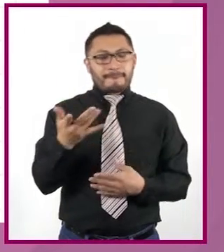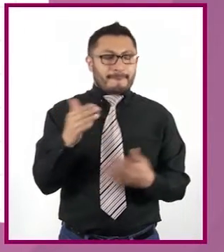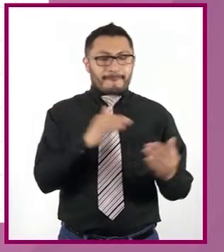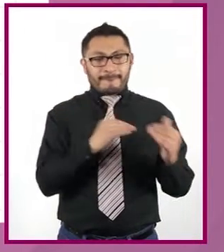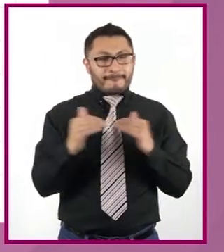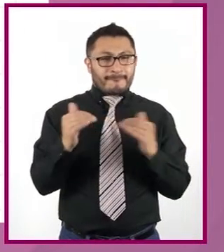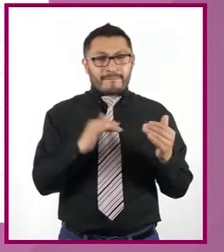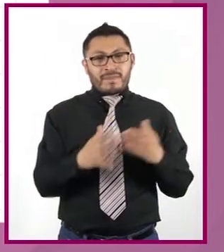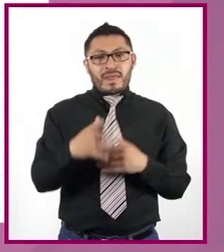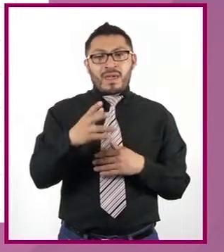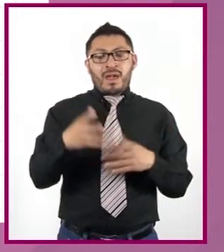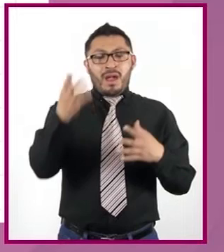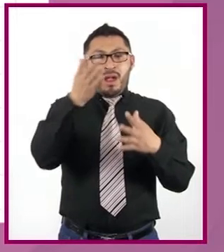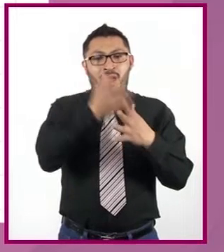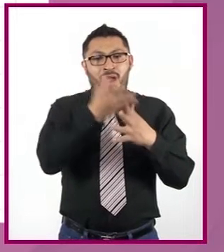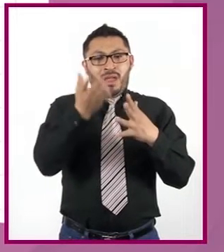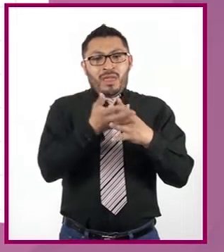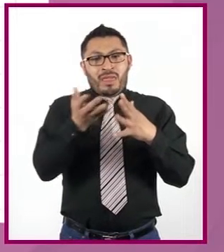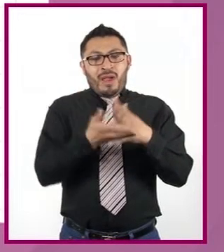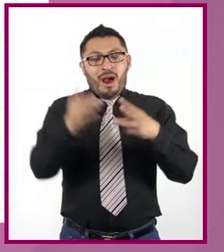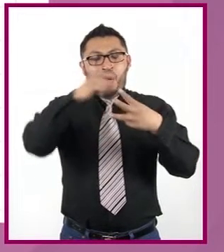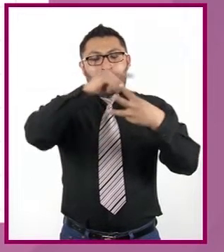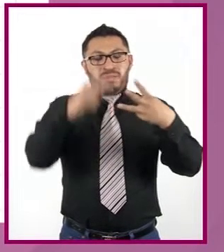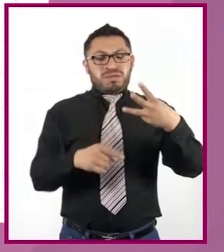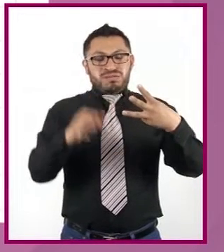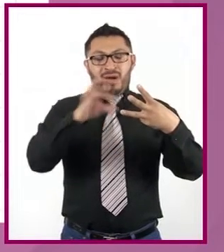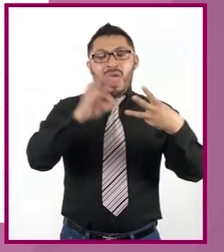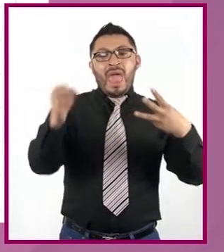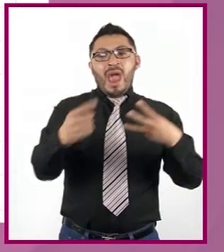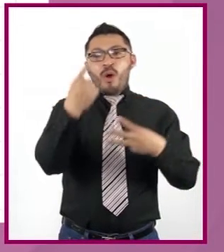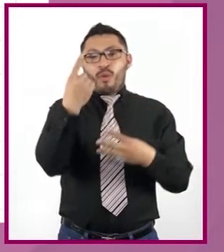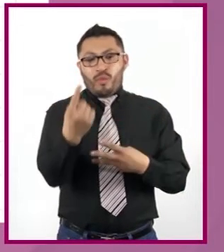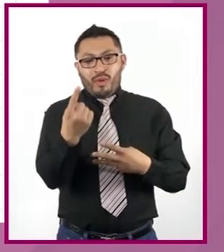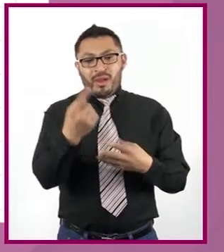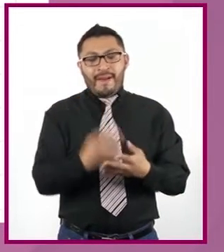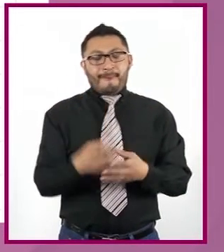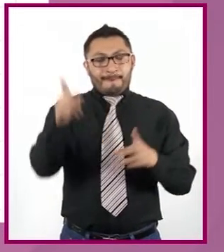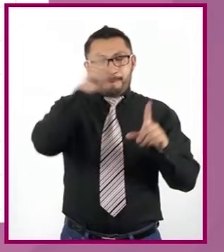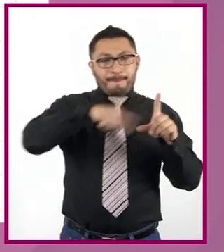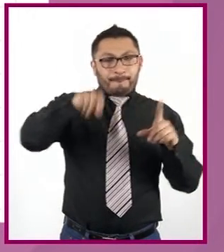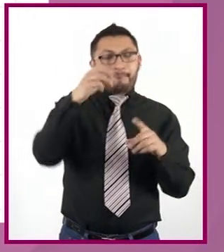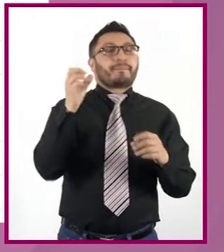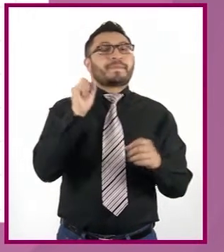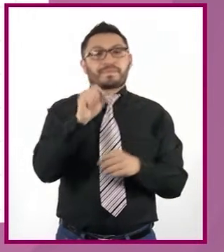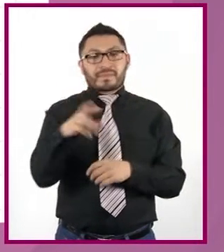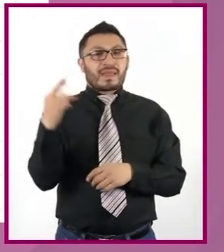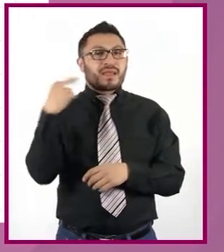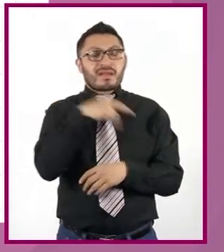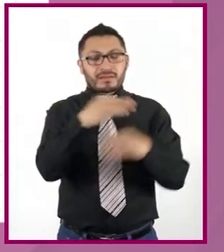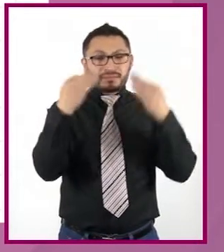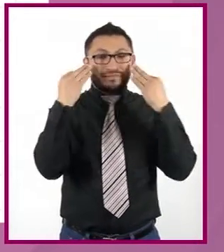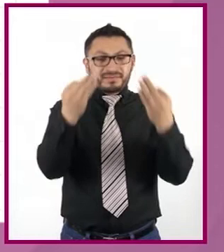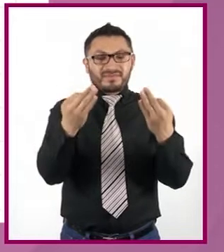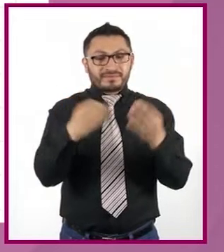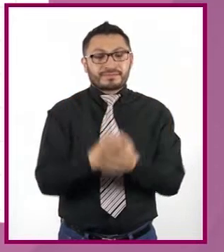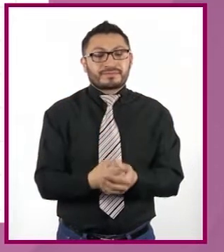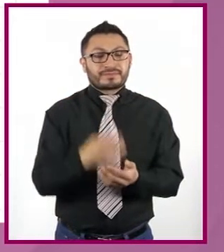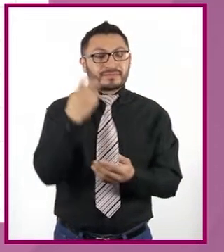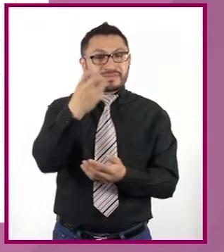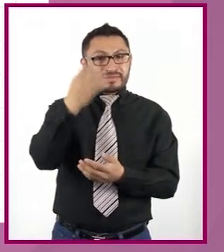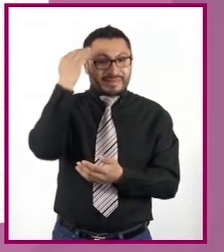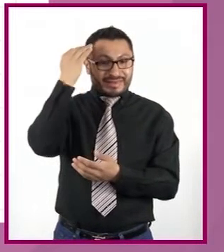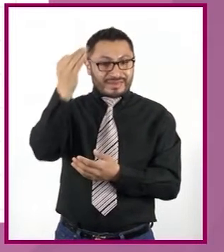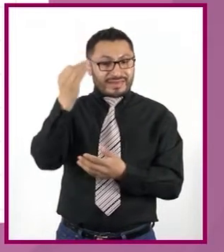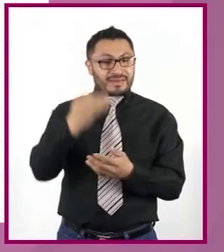aproximadamente a la tercera parte del círculo. También de forma inmediata, se puede observar que, en esa